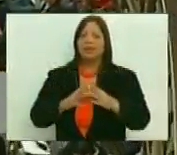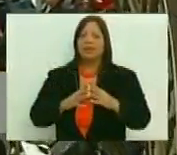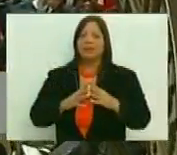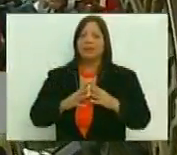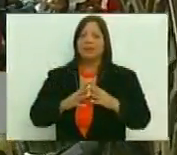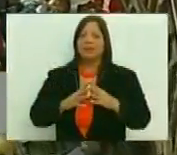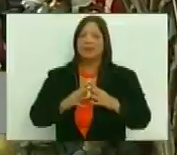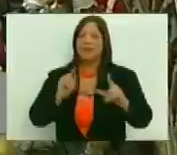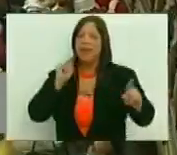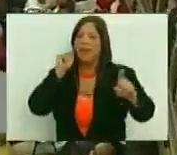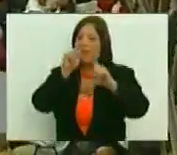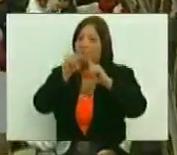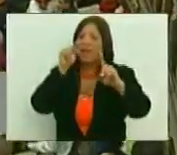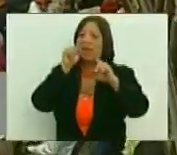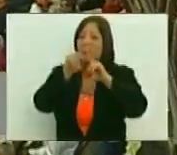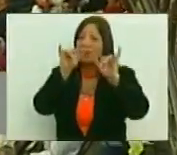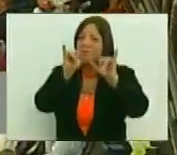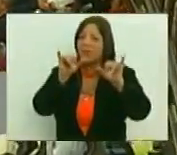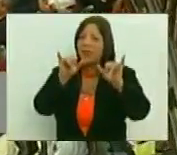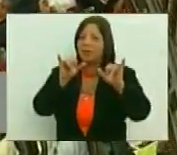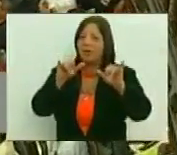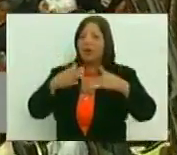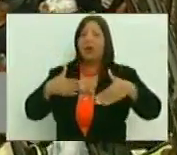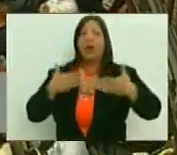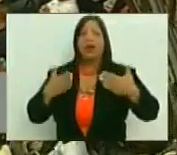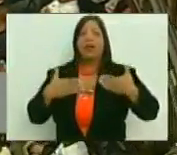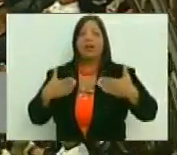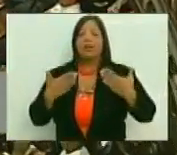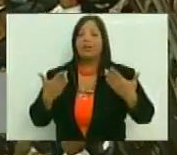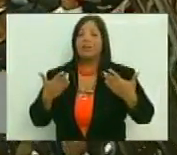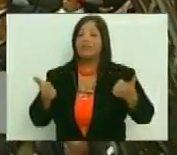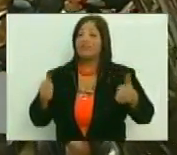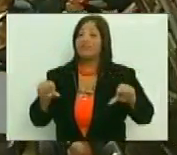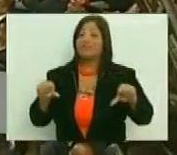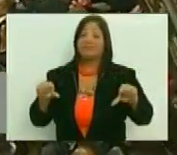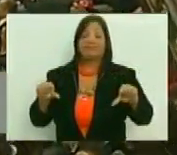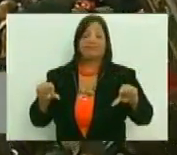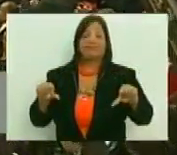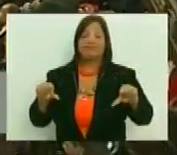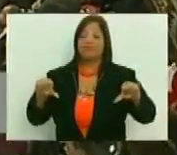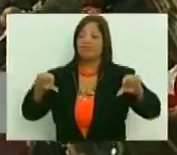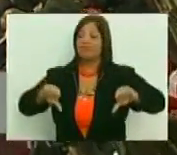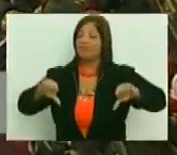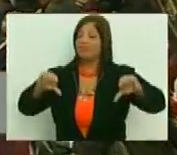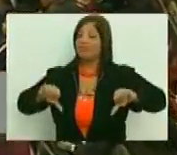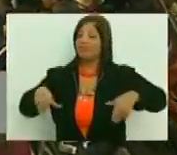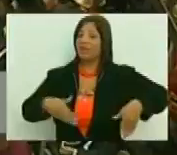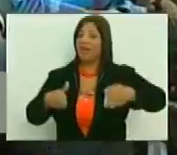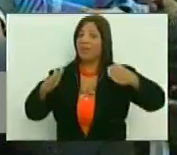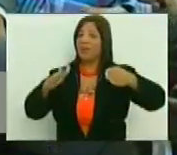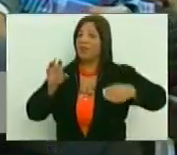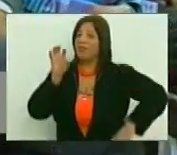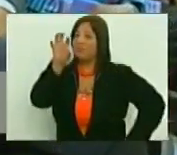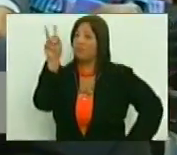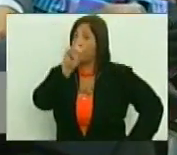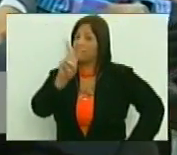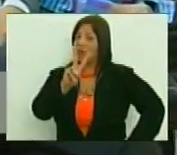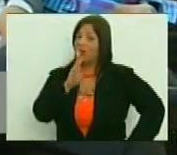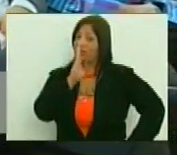Y el fin en sí mismo es el entretenimiento, ahí no vamos para ninguna parte, como país.